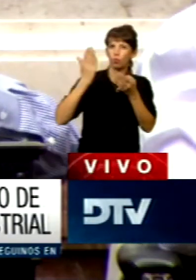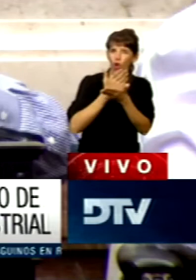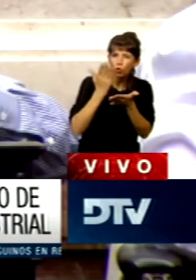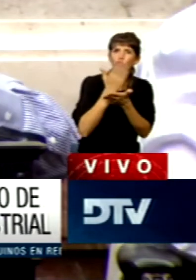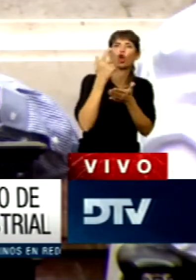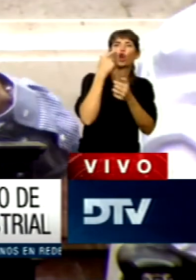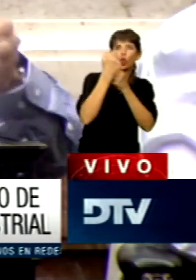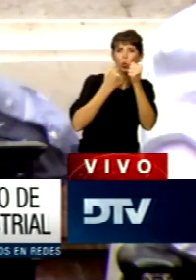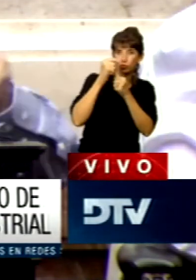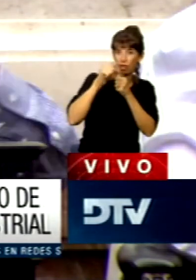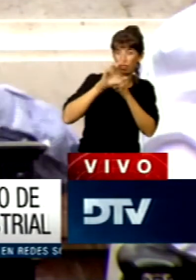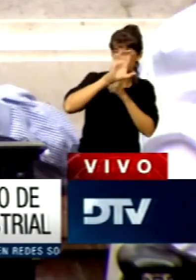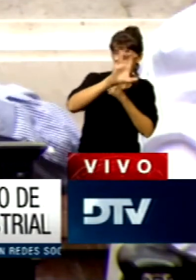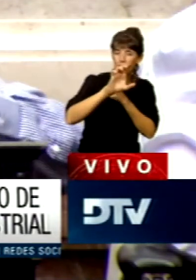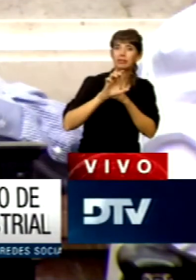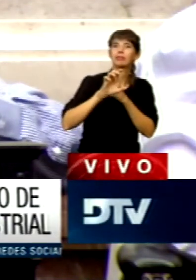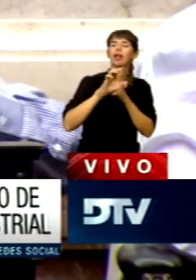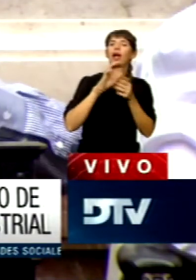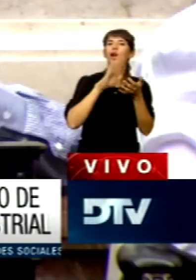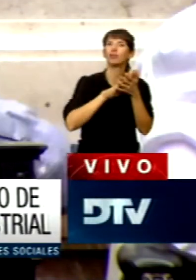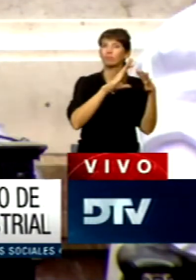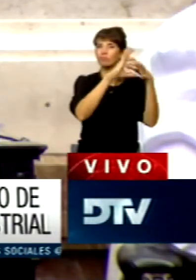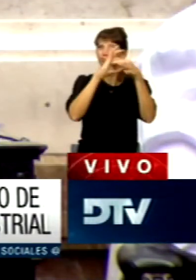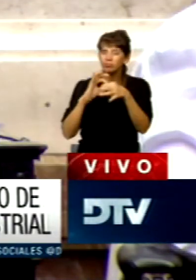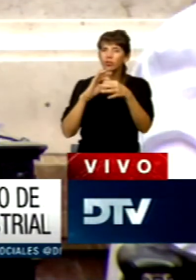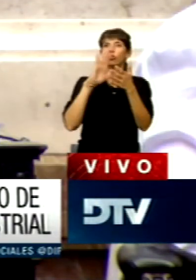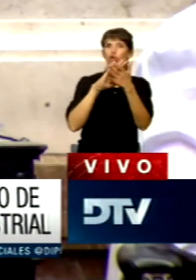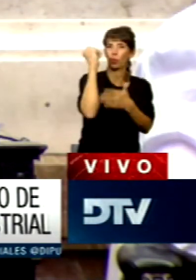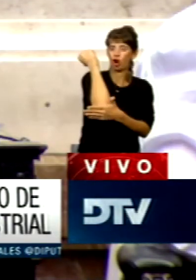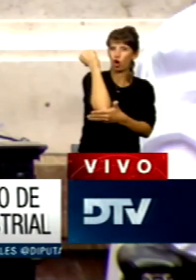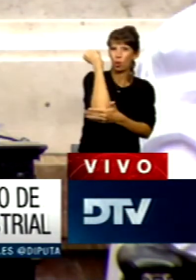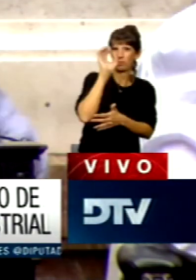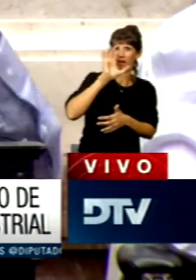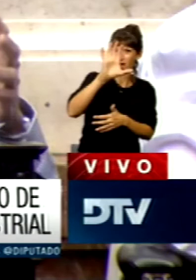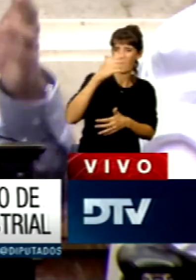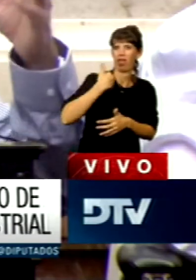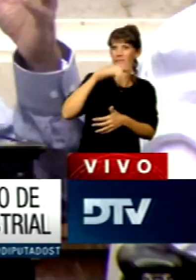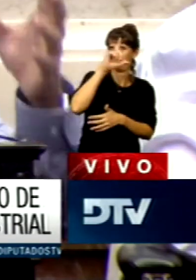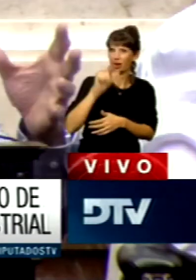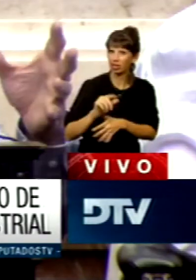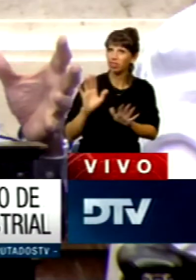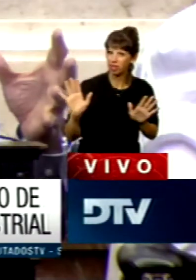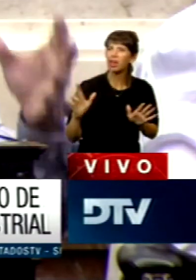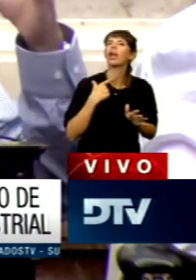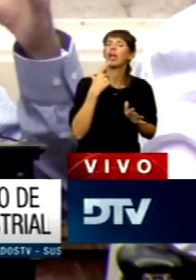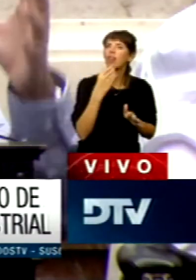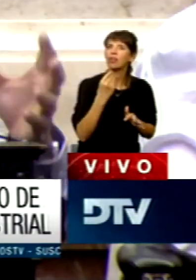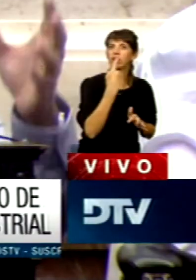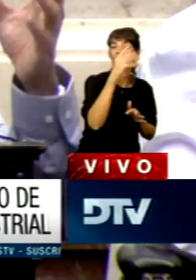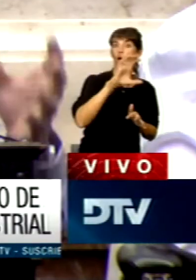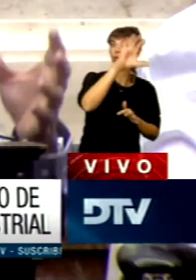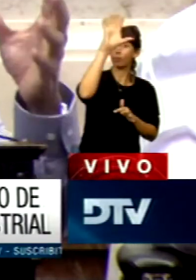en la provincia, en líneas con las realidades de las diferentes economías regionales del país. O sea, las provincias